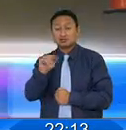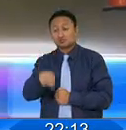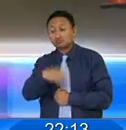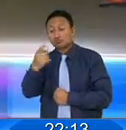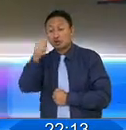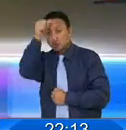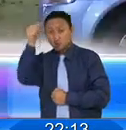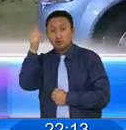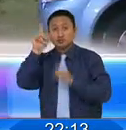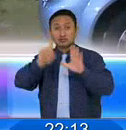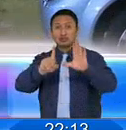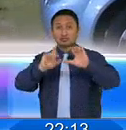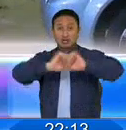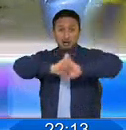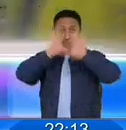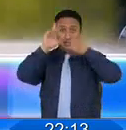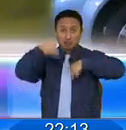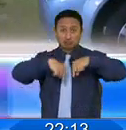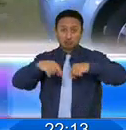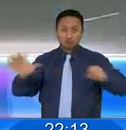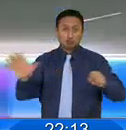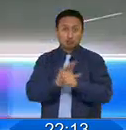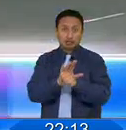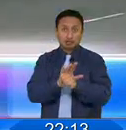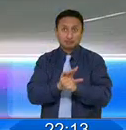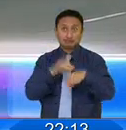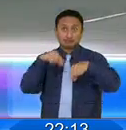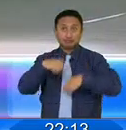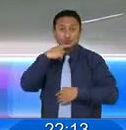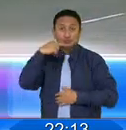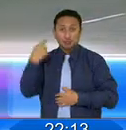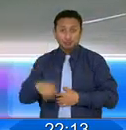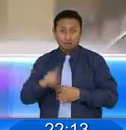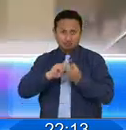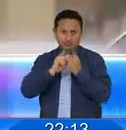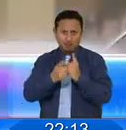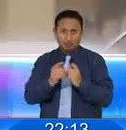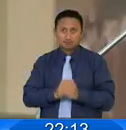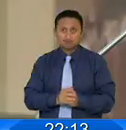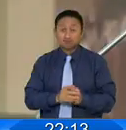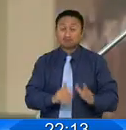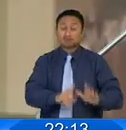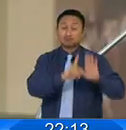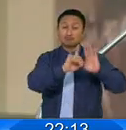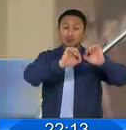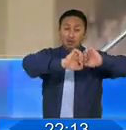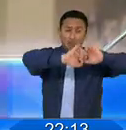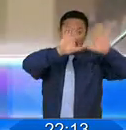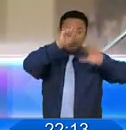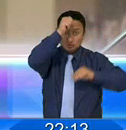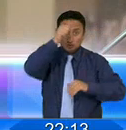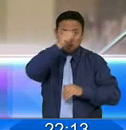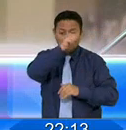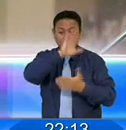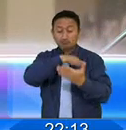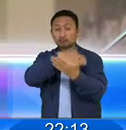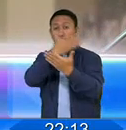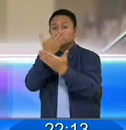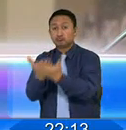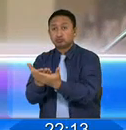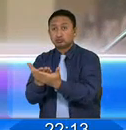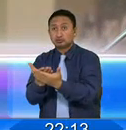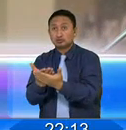del domingo, la restricción vehicular será total. Durante el feriado las cosas cambian. De las 6 de la mañana del día domingo hasta